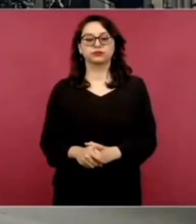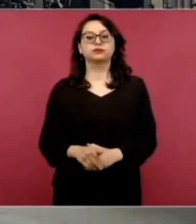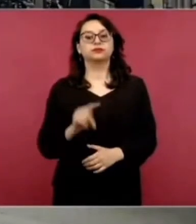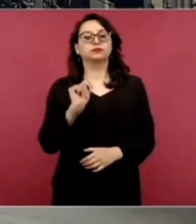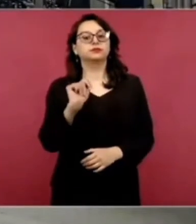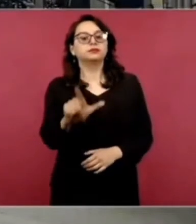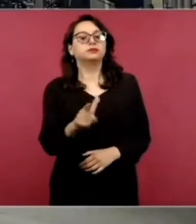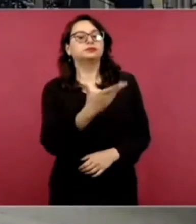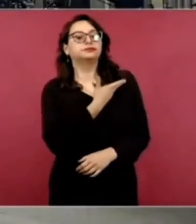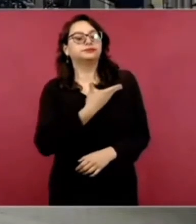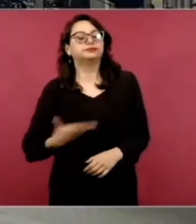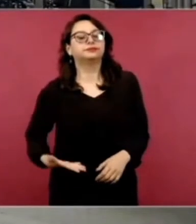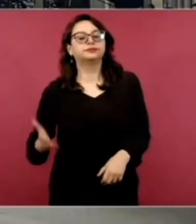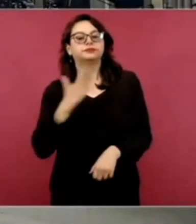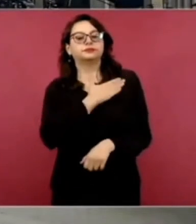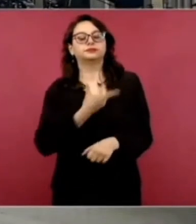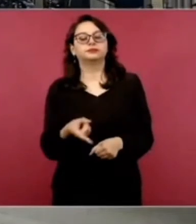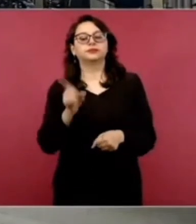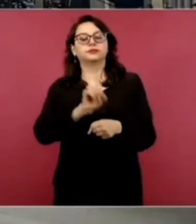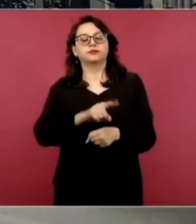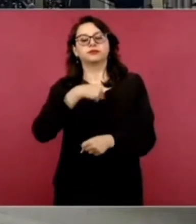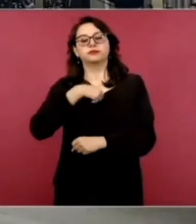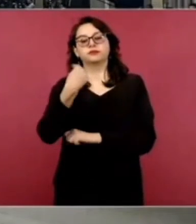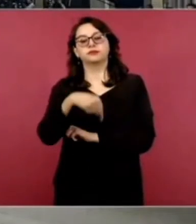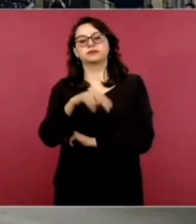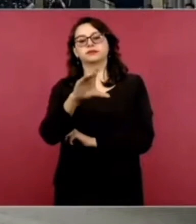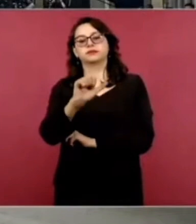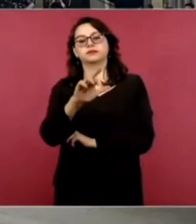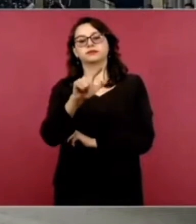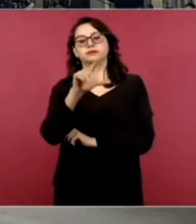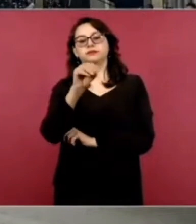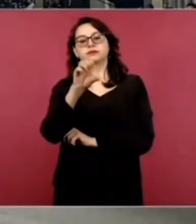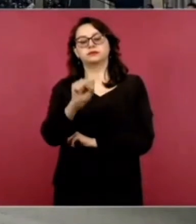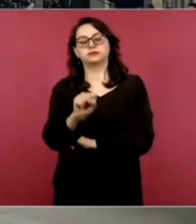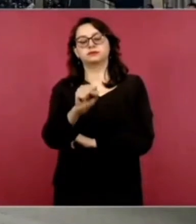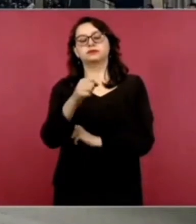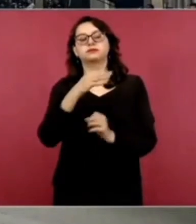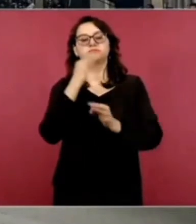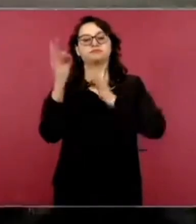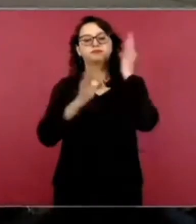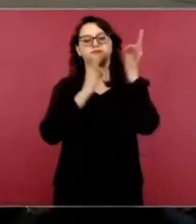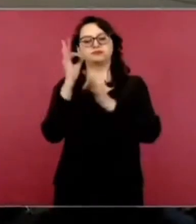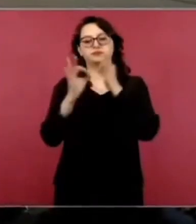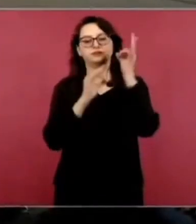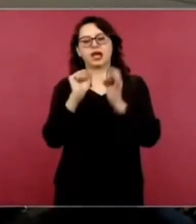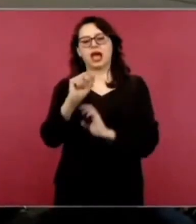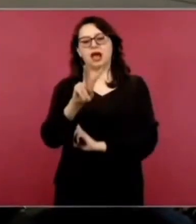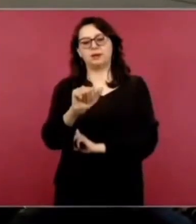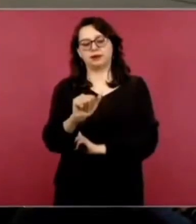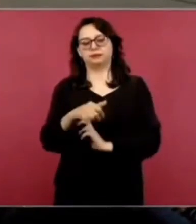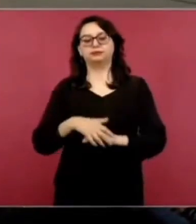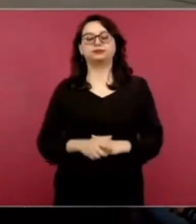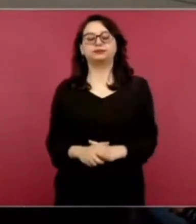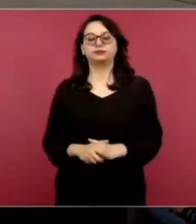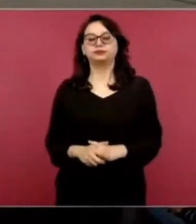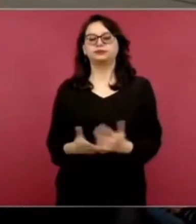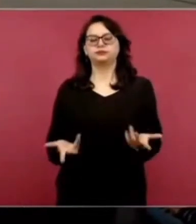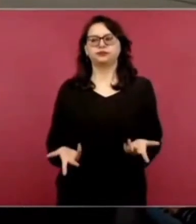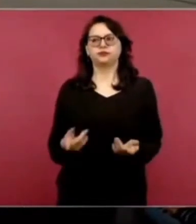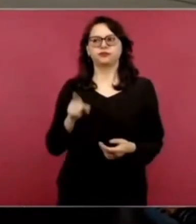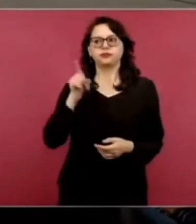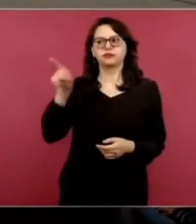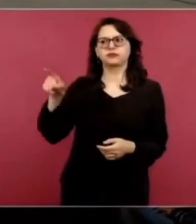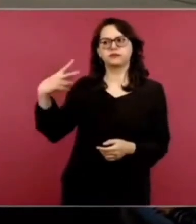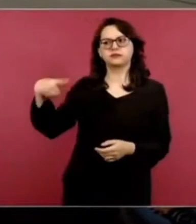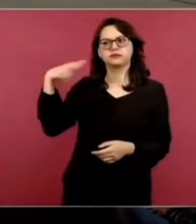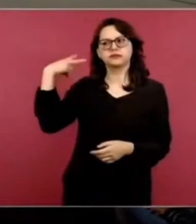¿Qué tal, presidente? Buen día. Carlos Guzmán de Cuatro Media Telecomunicaciones, Veracruz, Avan Noticias. Pues preguntarle temas de Veracruz relacionados con lo que usted ayer fue a inaugurar,